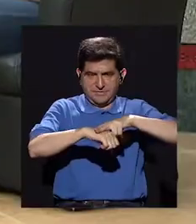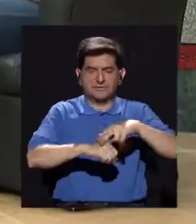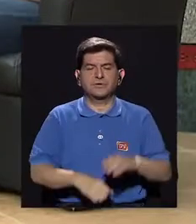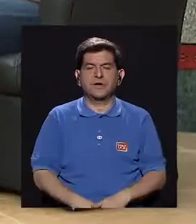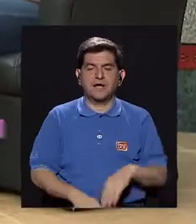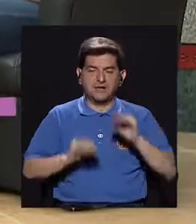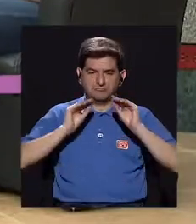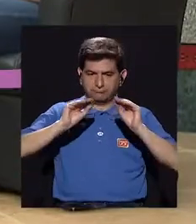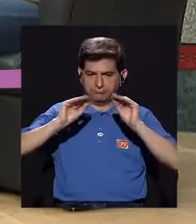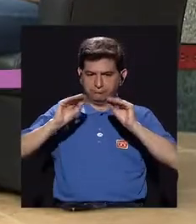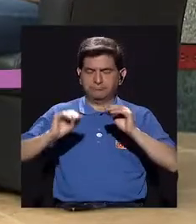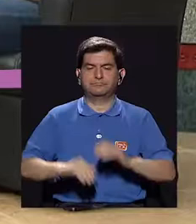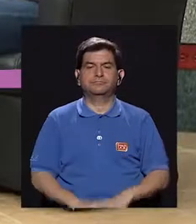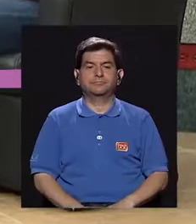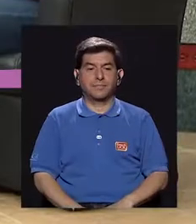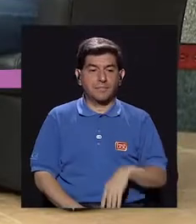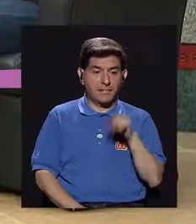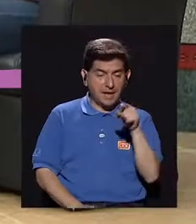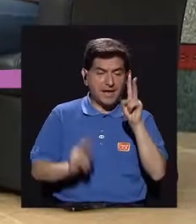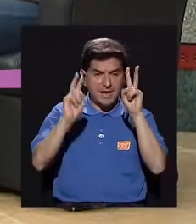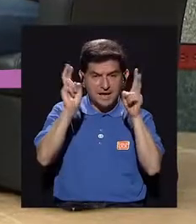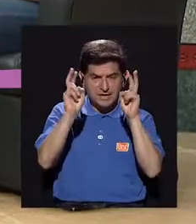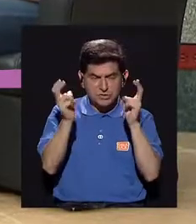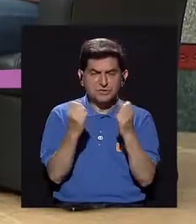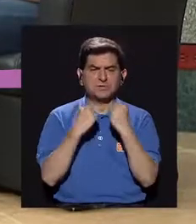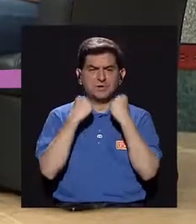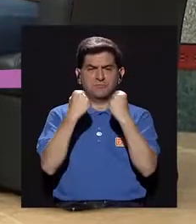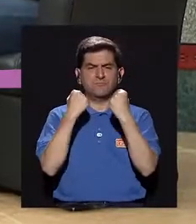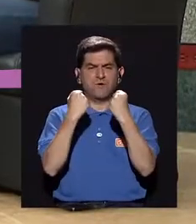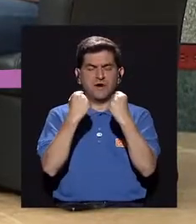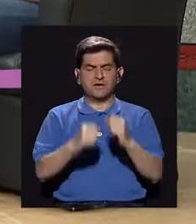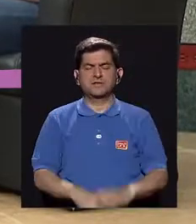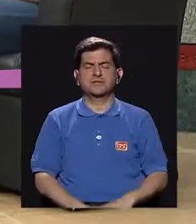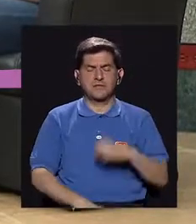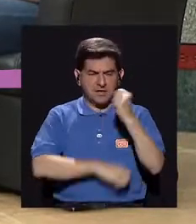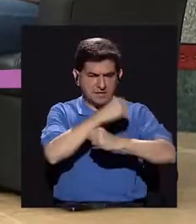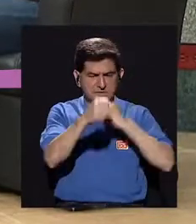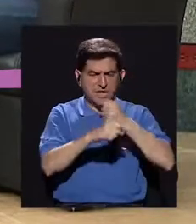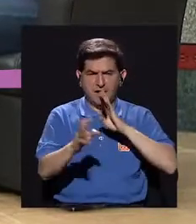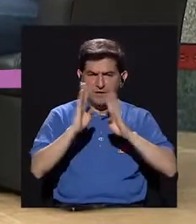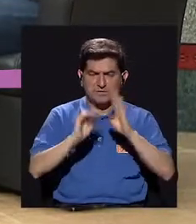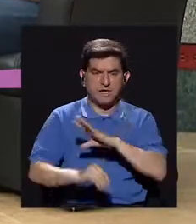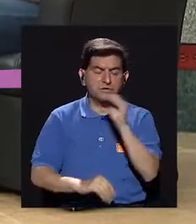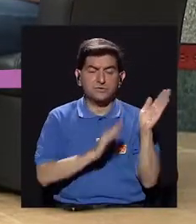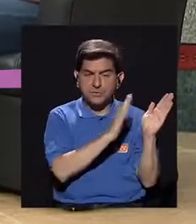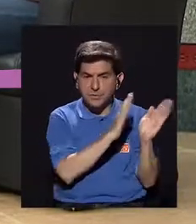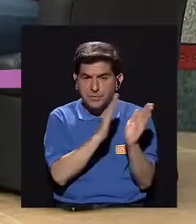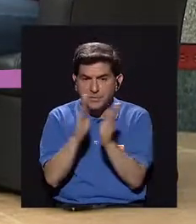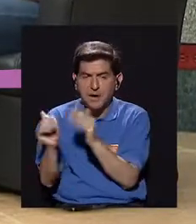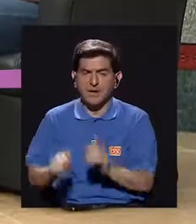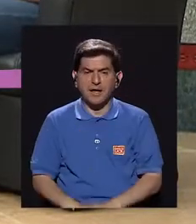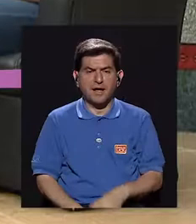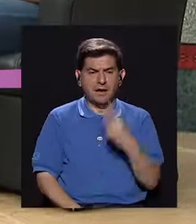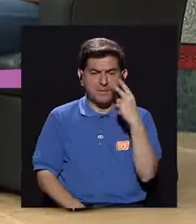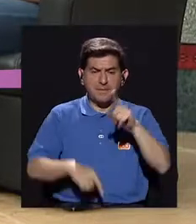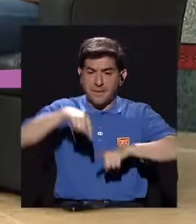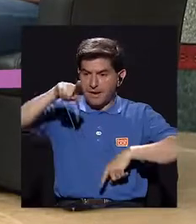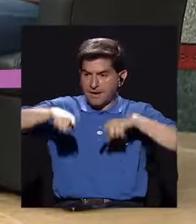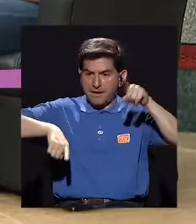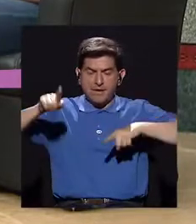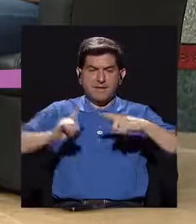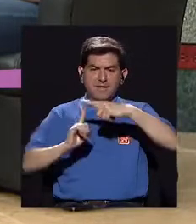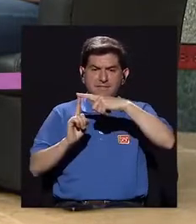Nacional, ¿verdad? Esos son los temas como más fuertes o en la edad en la que hay que hablar y hay que prepararlos, porque como vemos en